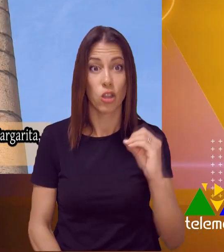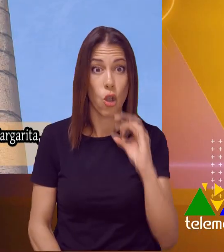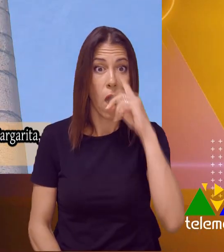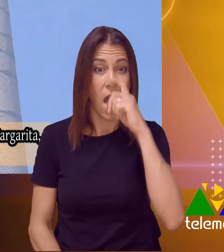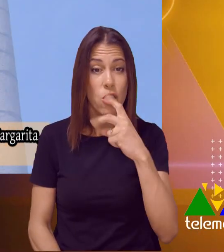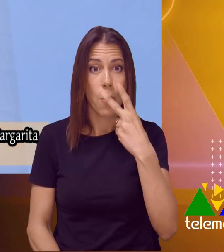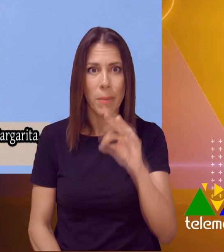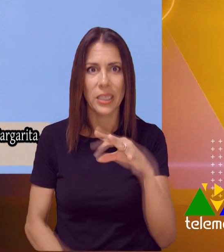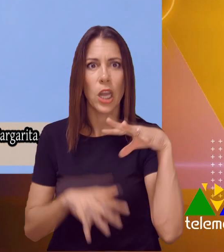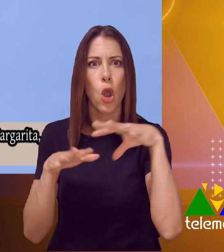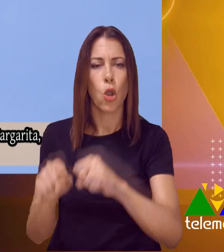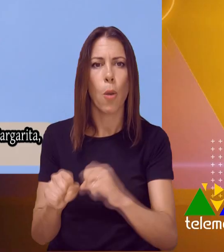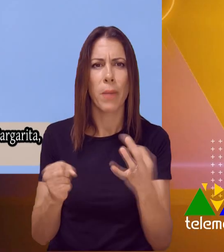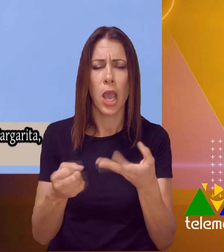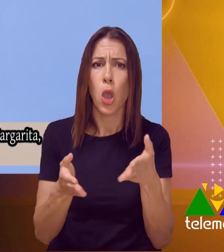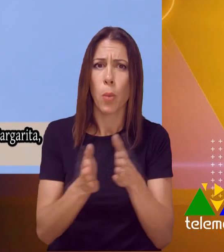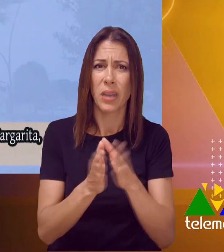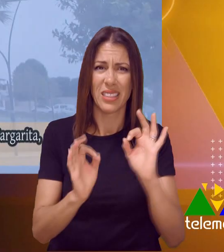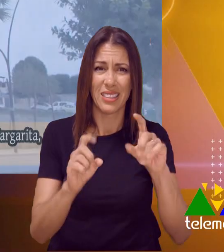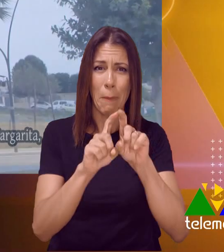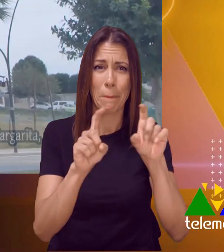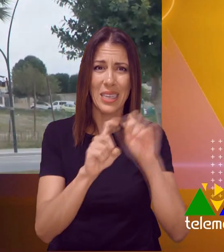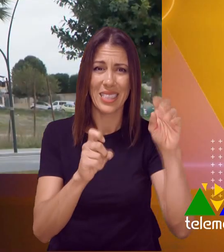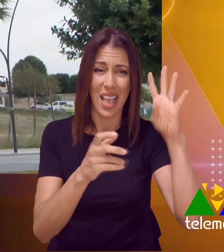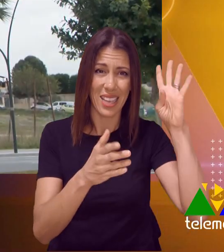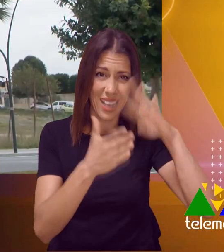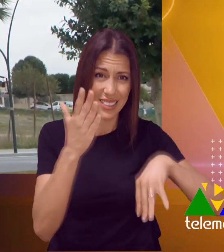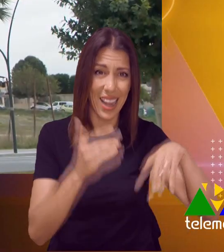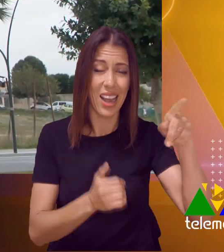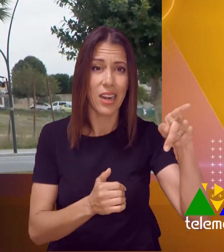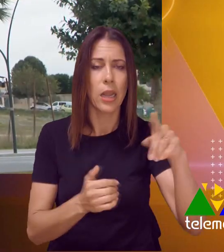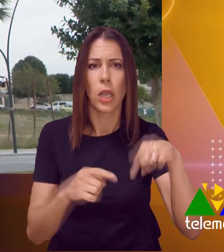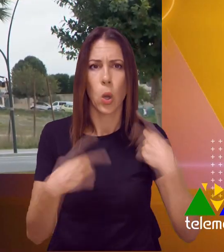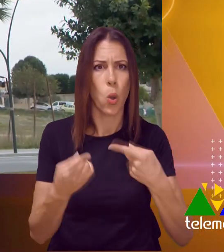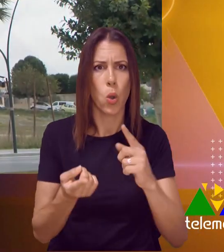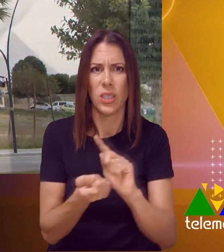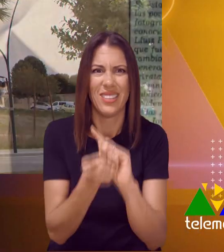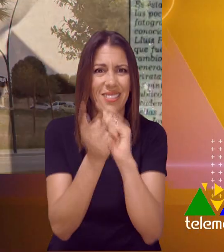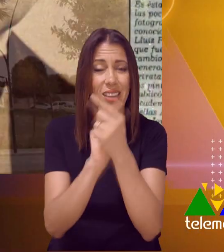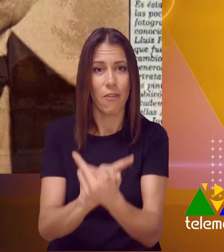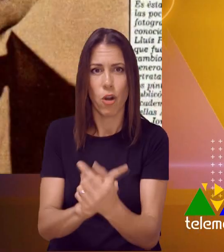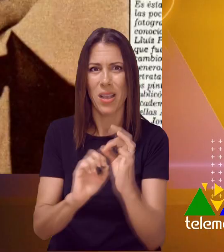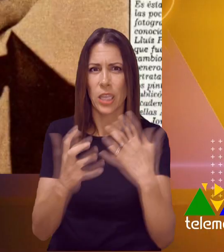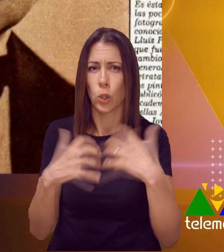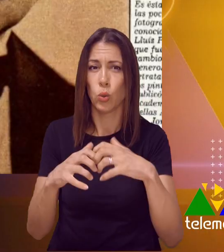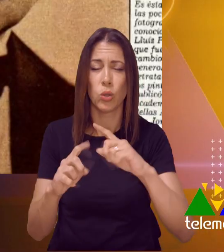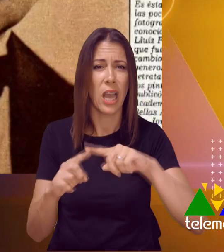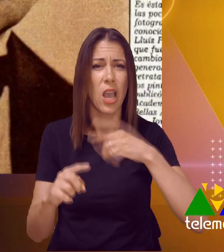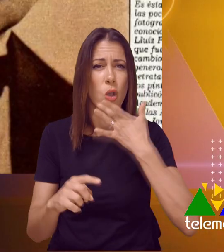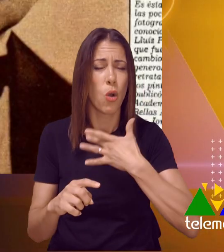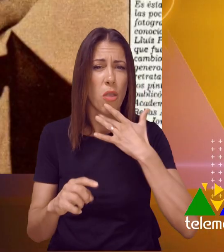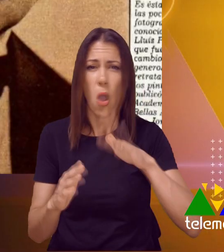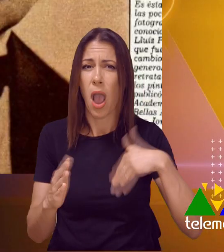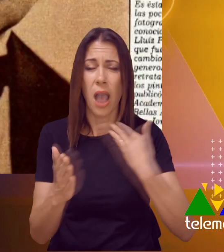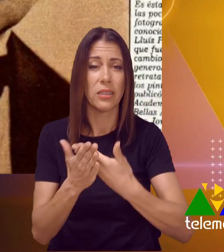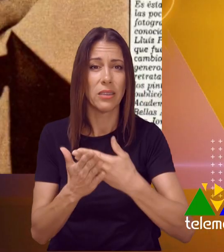compra una compañía de catalanes, Plantiura y Carrera, que la transforman en esa industria que se conoció hasta